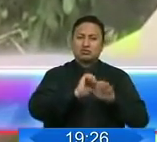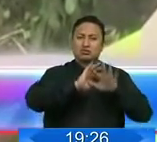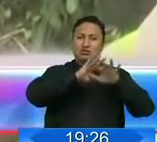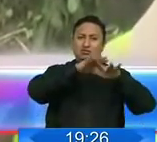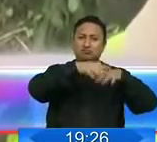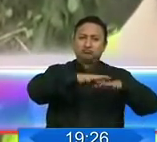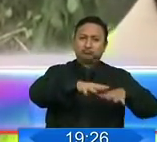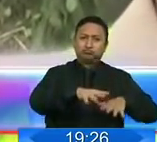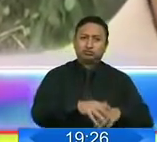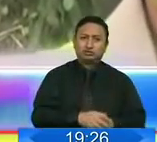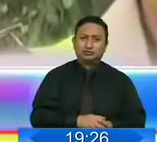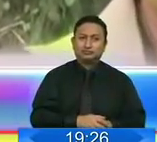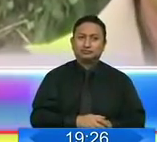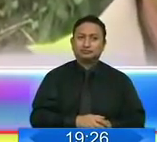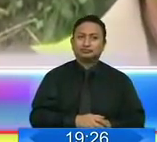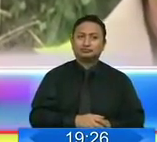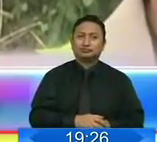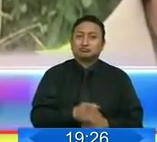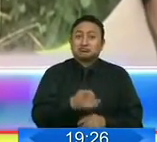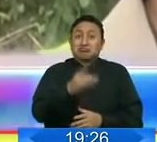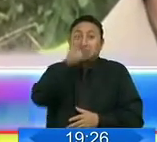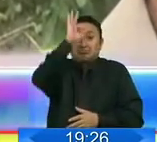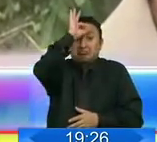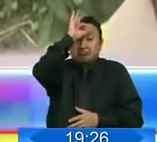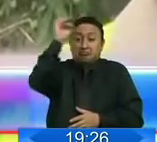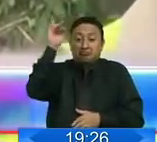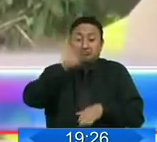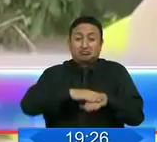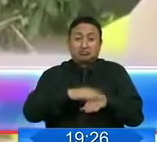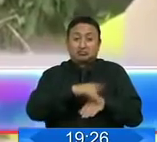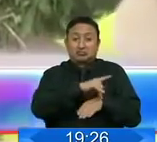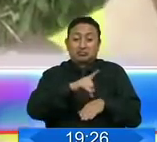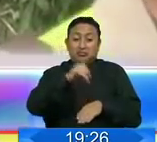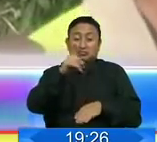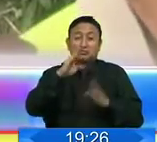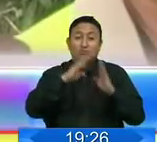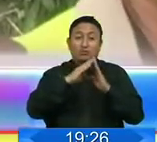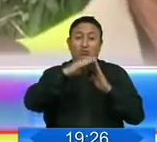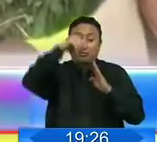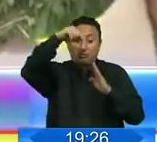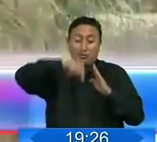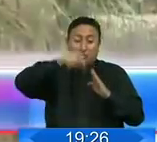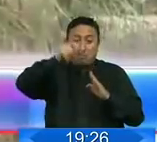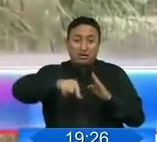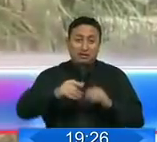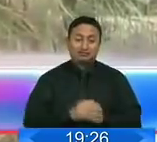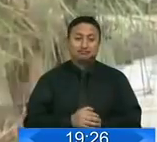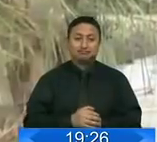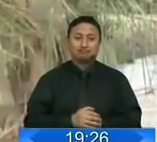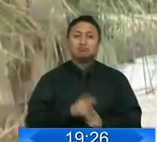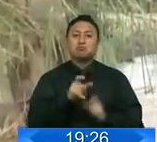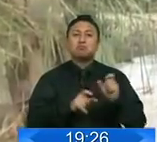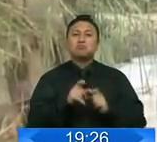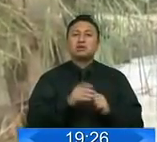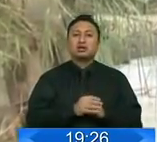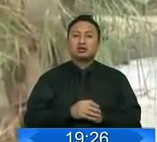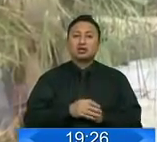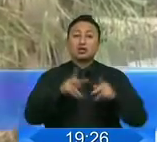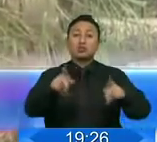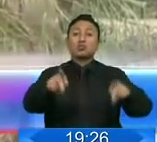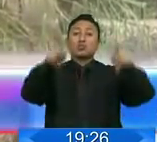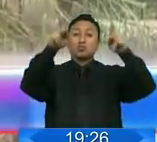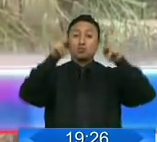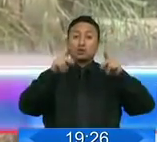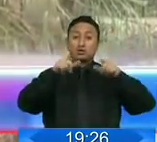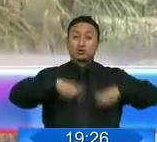esto, que prácticamente no sabemos si es que es por uno de los desbordamientos de las casas que ha existido aquí, que me comentan los señores bomberos. Personas que pasaban por el puente ubicado en el sector